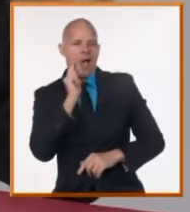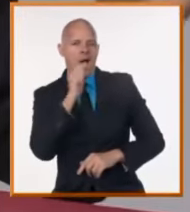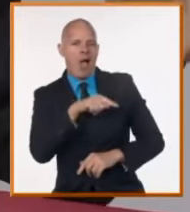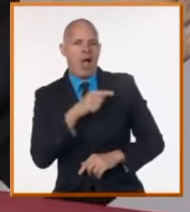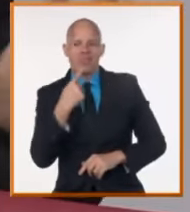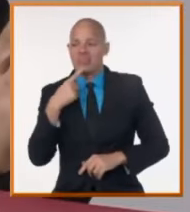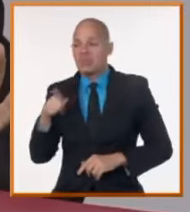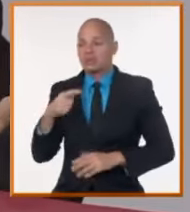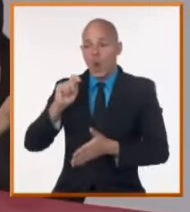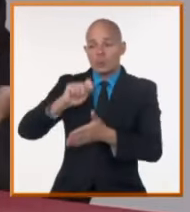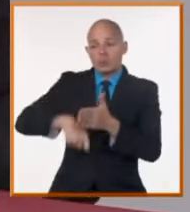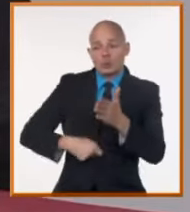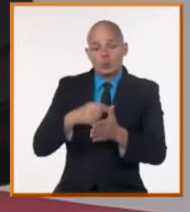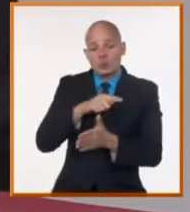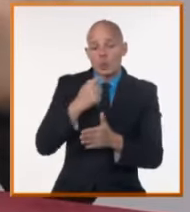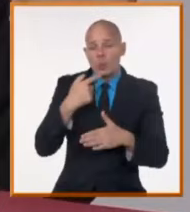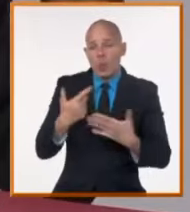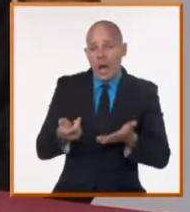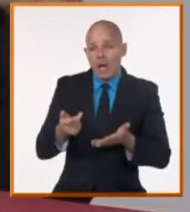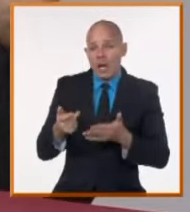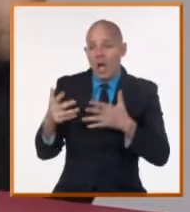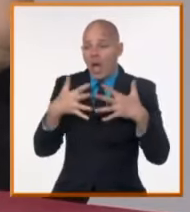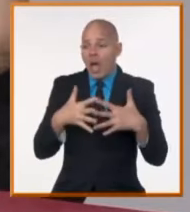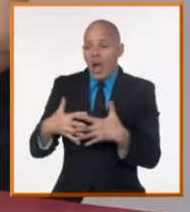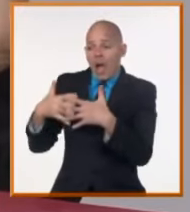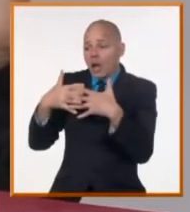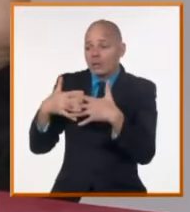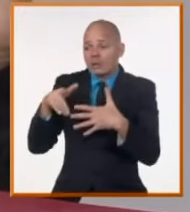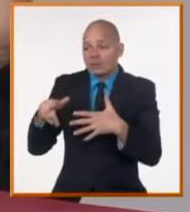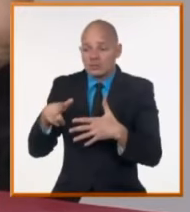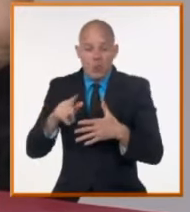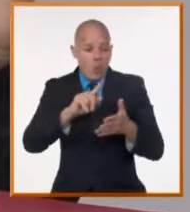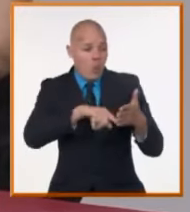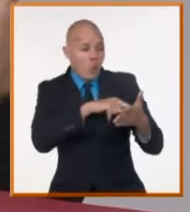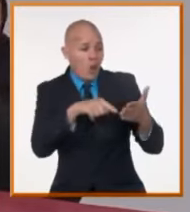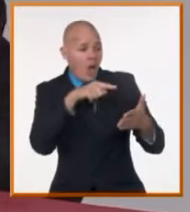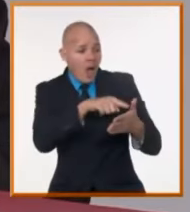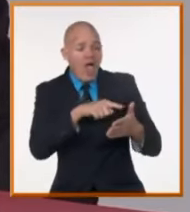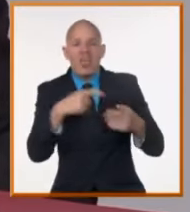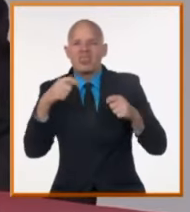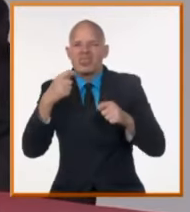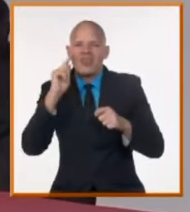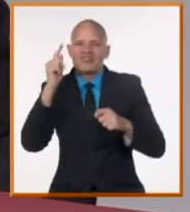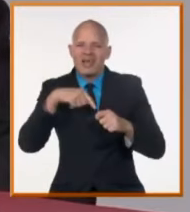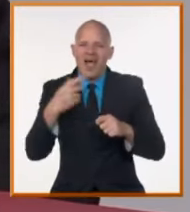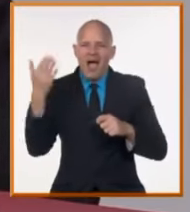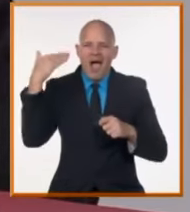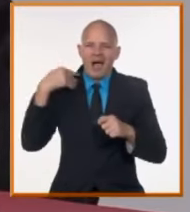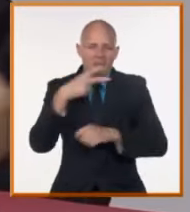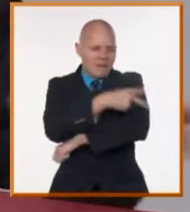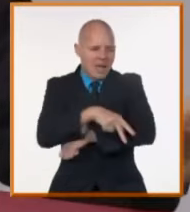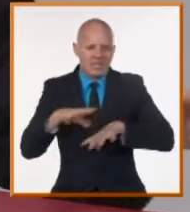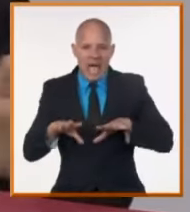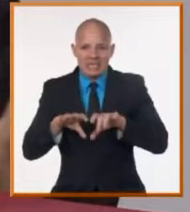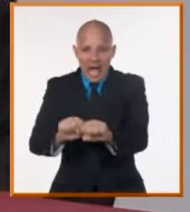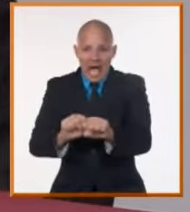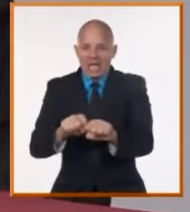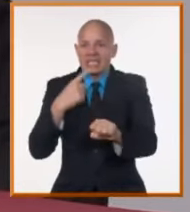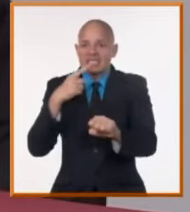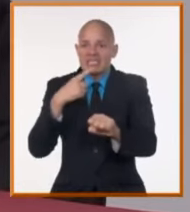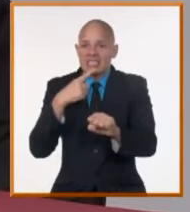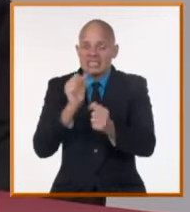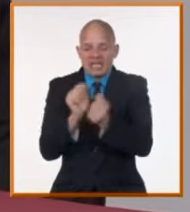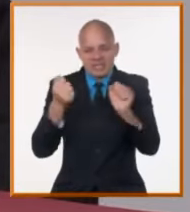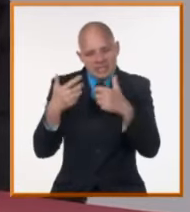que tanto Gran Bretaña como Estados Unidos hagan dejación de las posesiones hispanoamericanas. Que es lo que dice James Monroe: nos quieren atar las manos con Texas